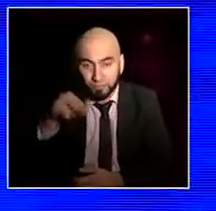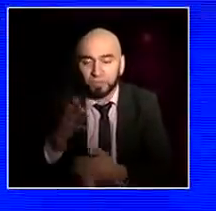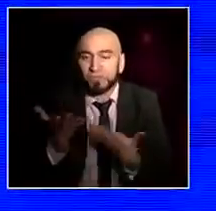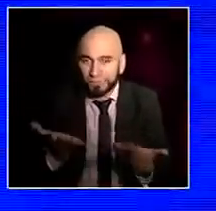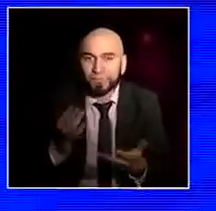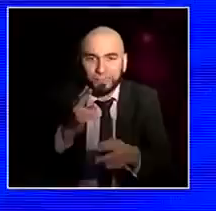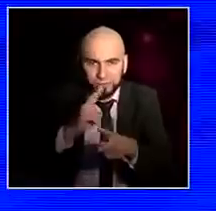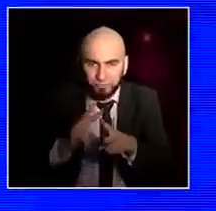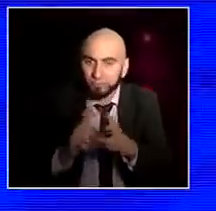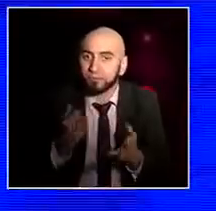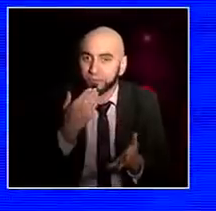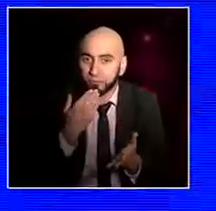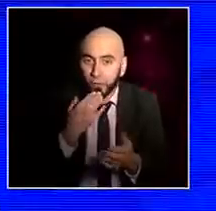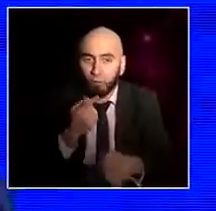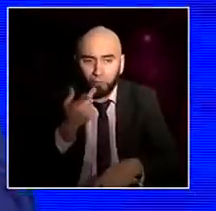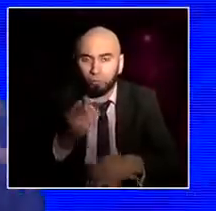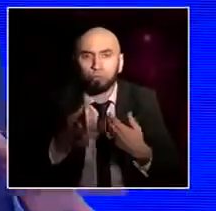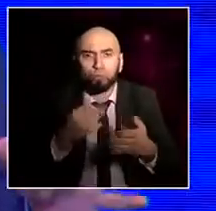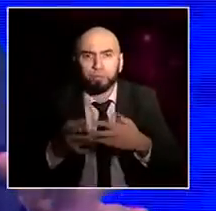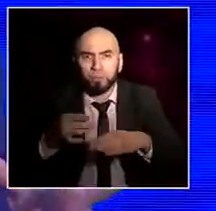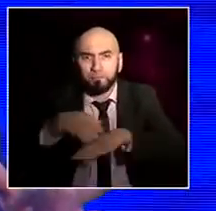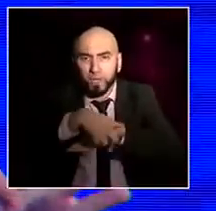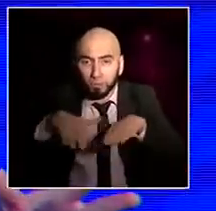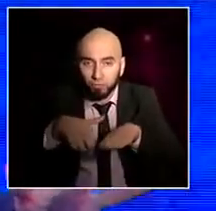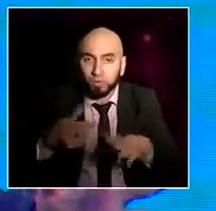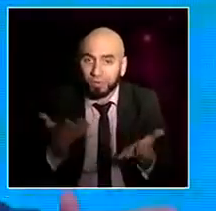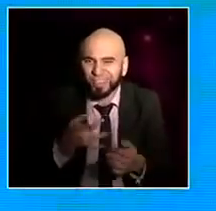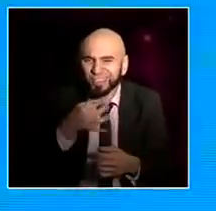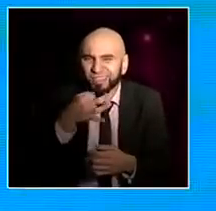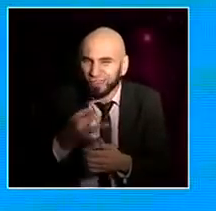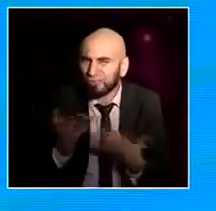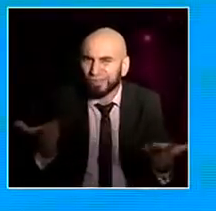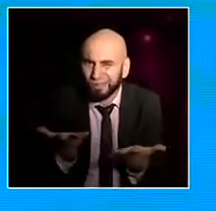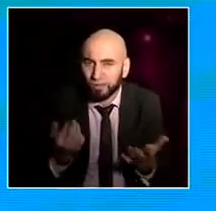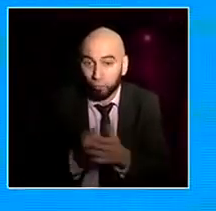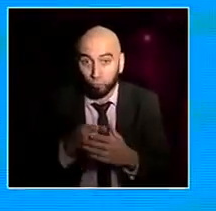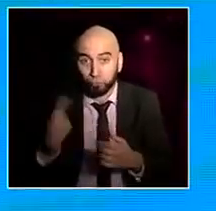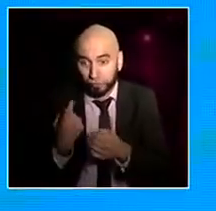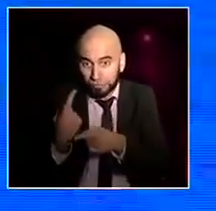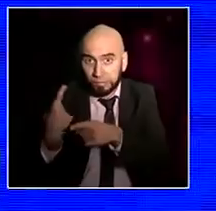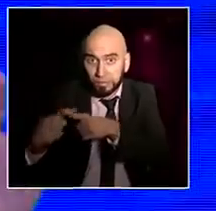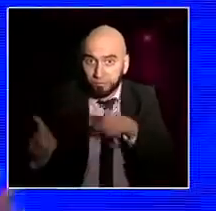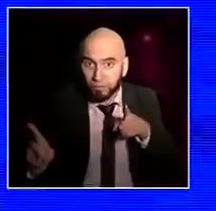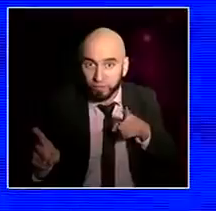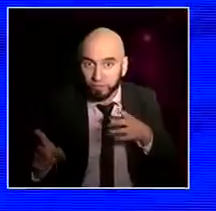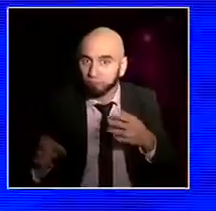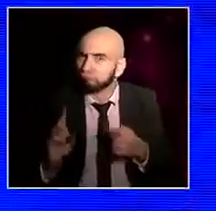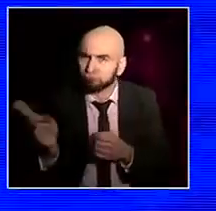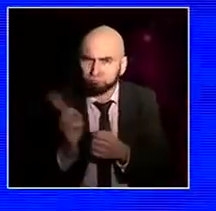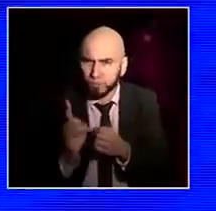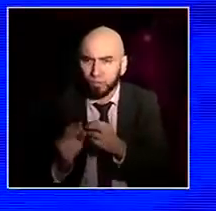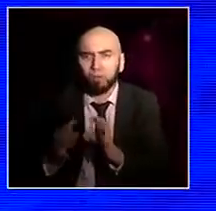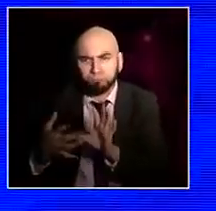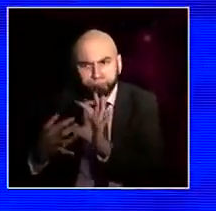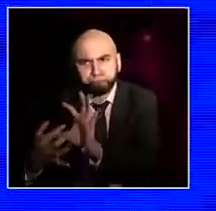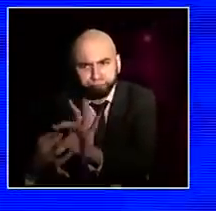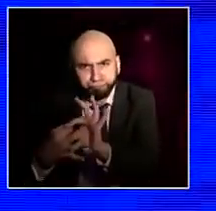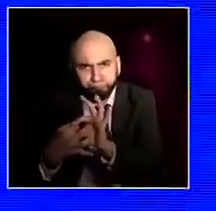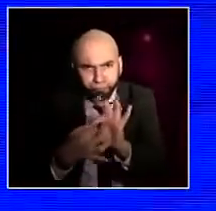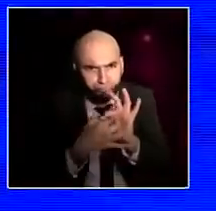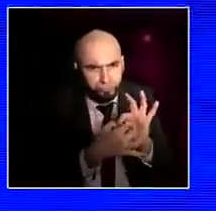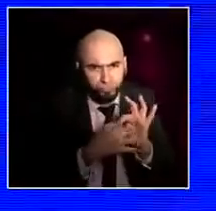descubrimientos en Patagonia, nos dijo que no somos tan distintos de otras formas de vida, estamos relacionados a todas las especies, son